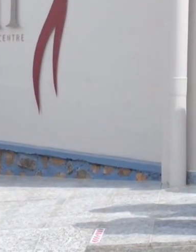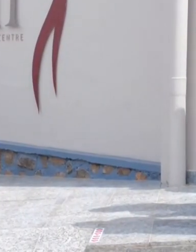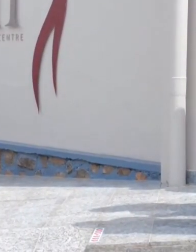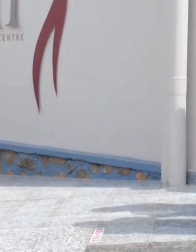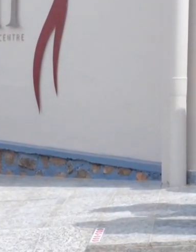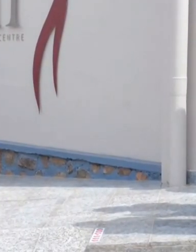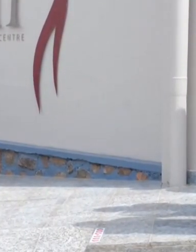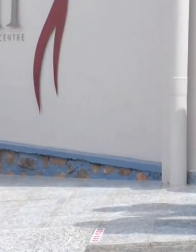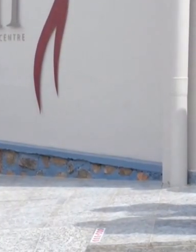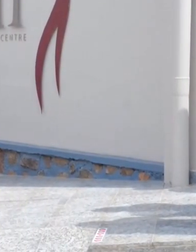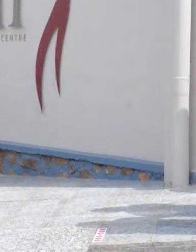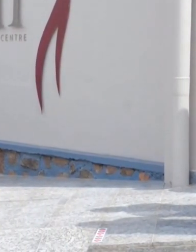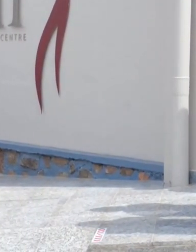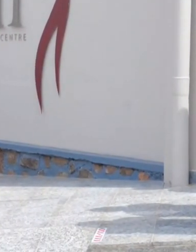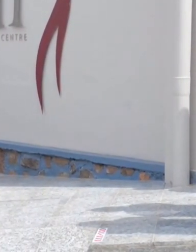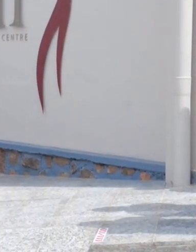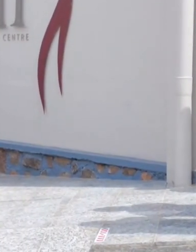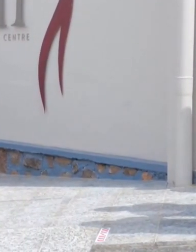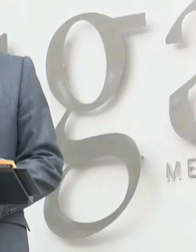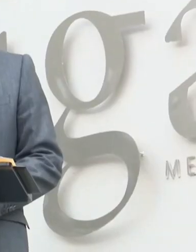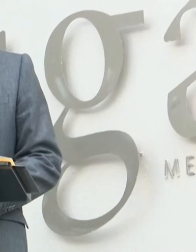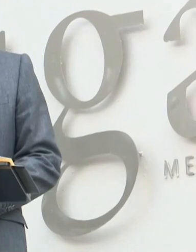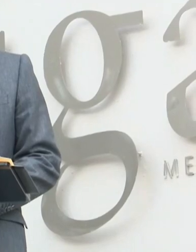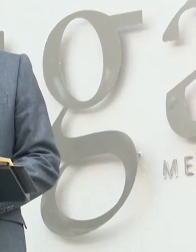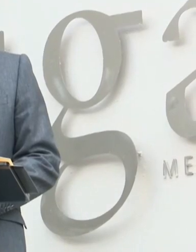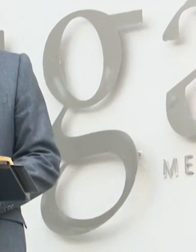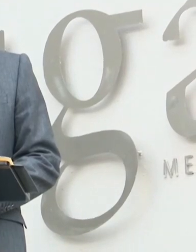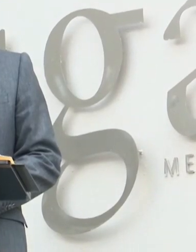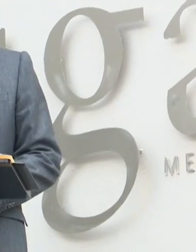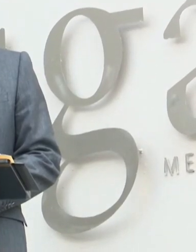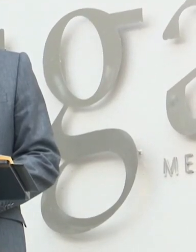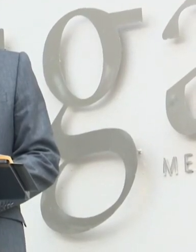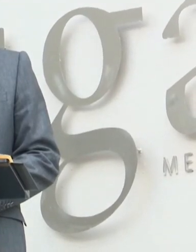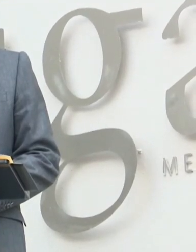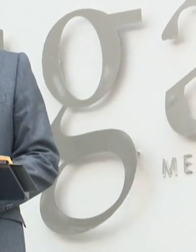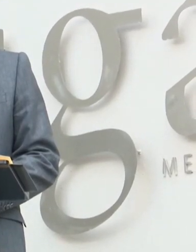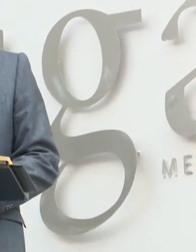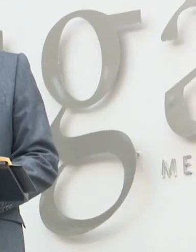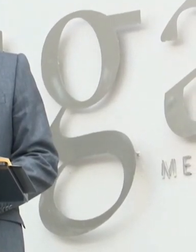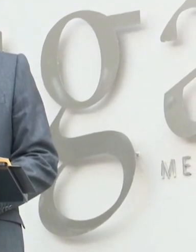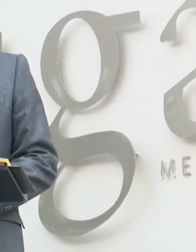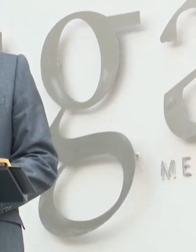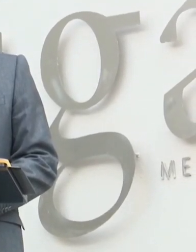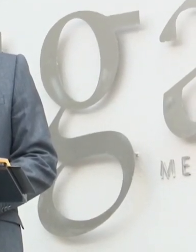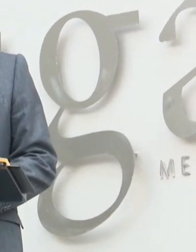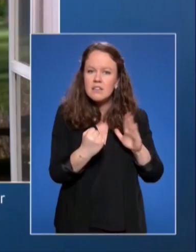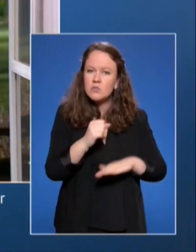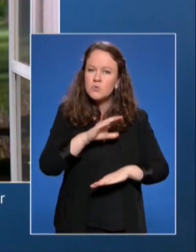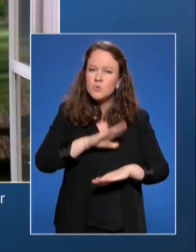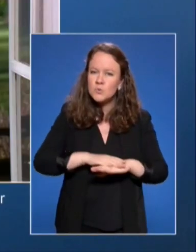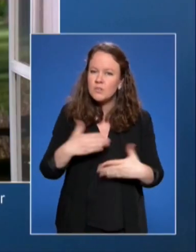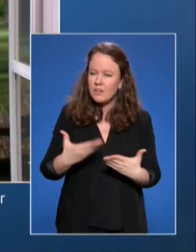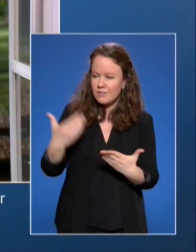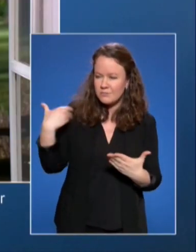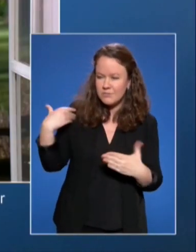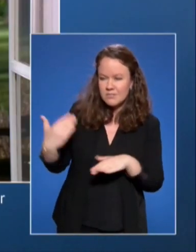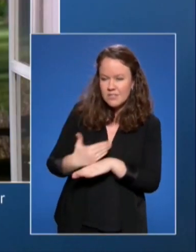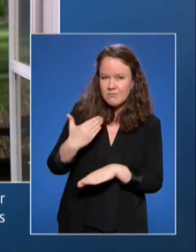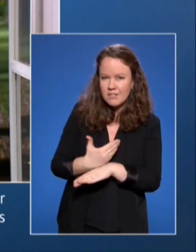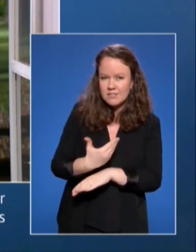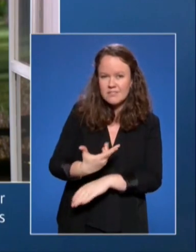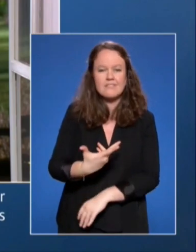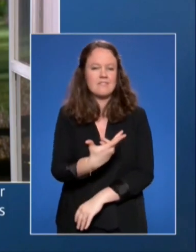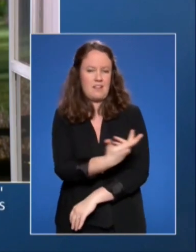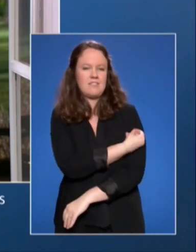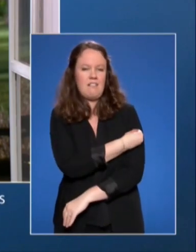a los no vacunados tengo muchas ganas de fastidiar los son las palabras de manuel macrón en una entrevista en mi país en que han